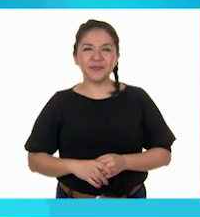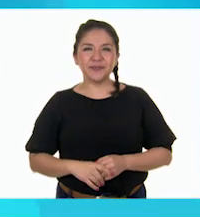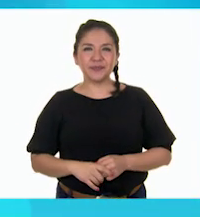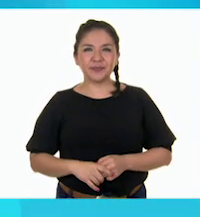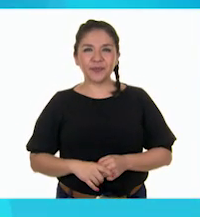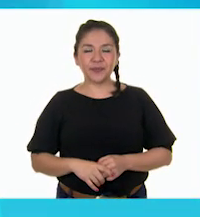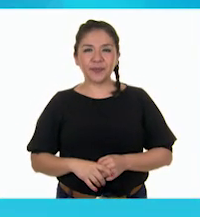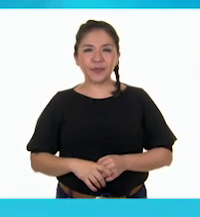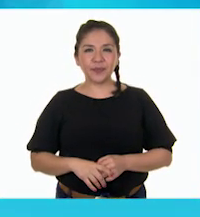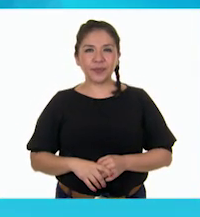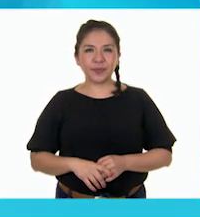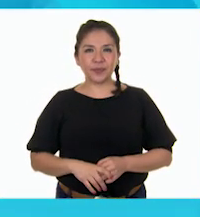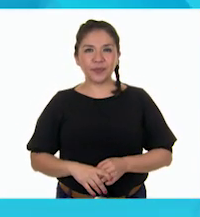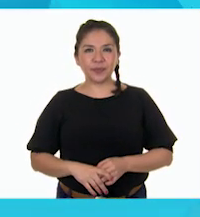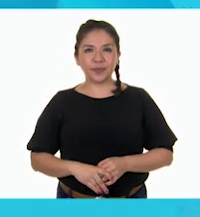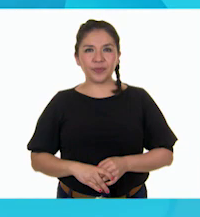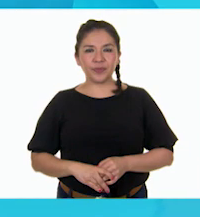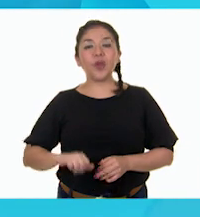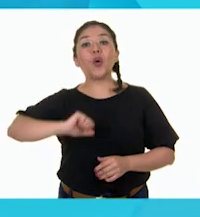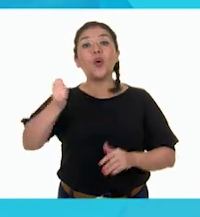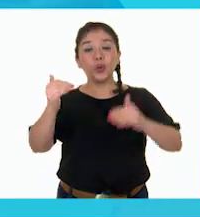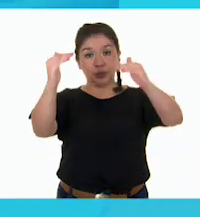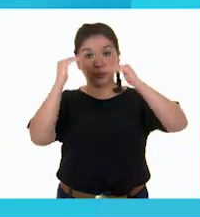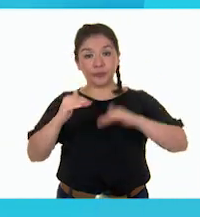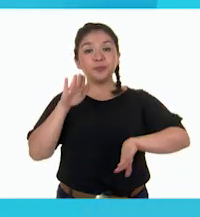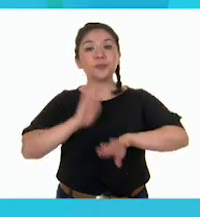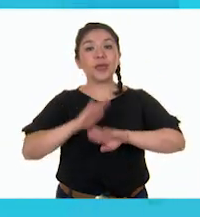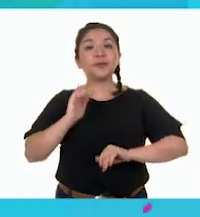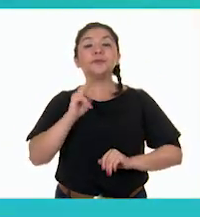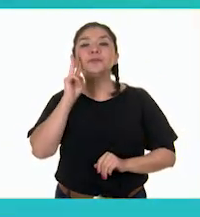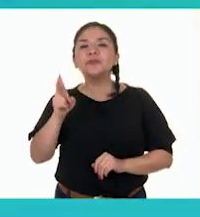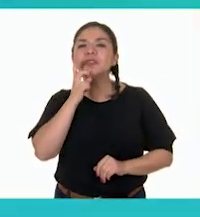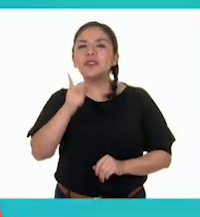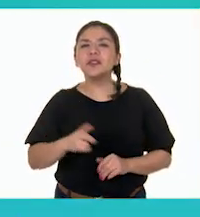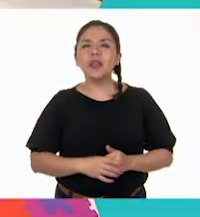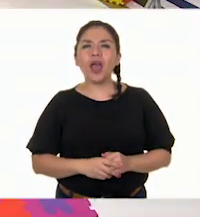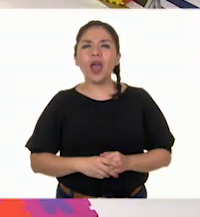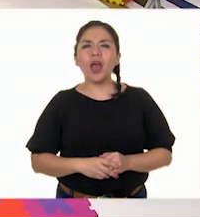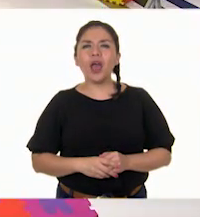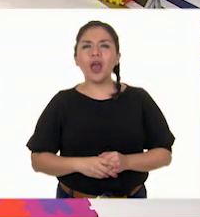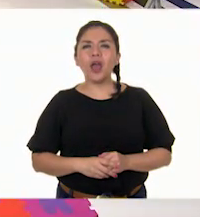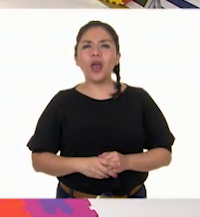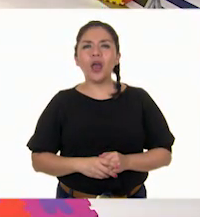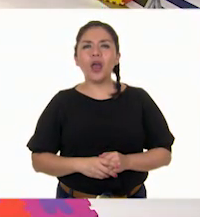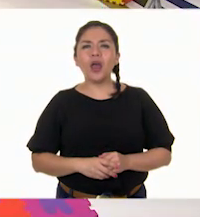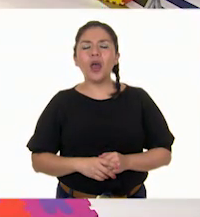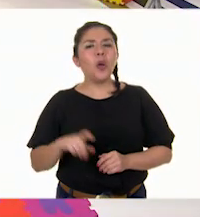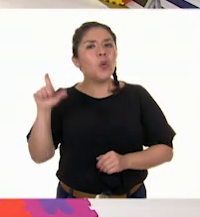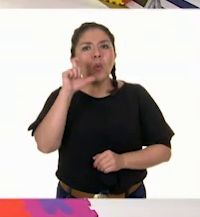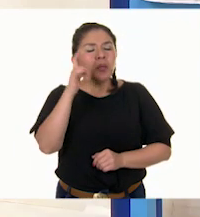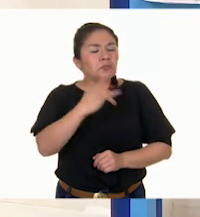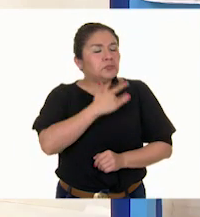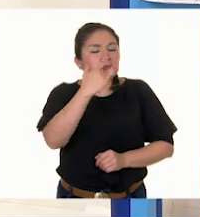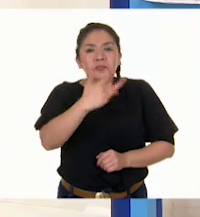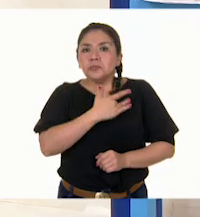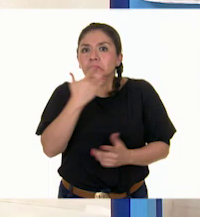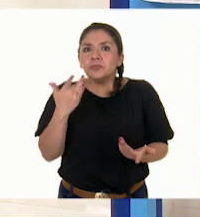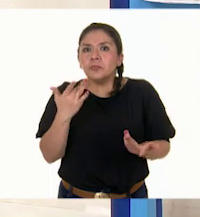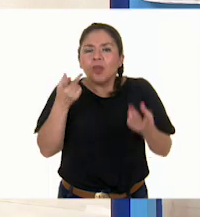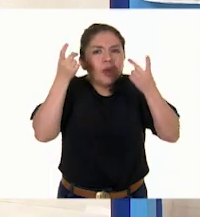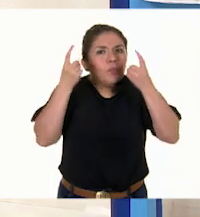Muy bien. Ajá. Vamos con la que sigue. Perfecto. Cuando menos lo esperaba.